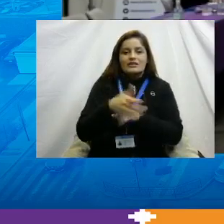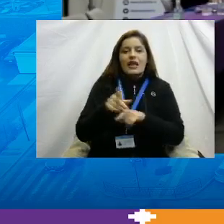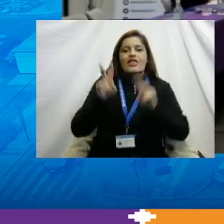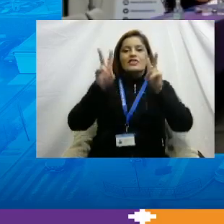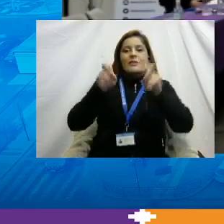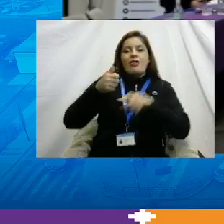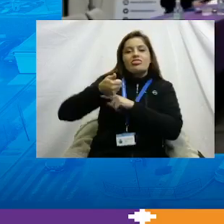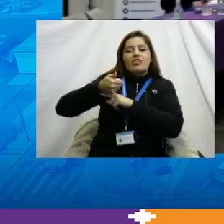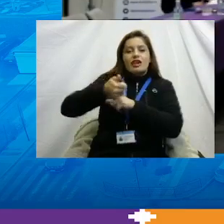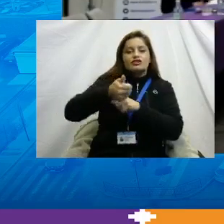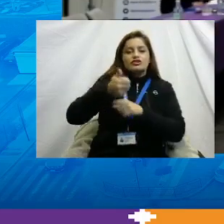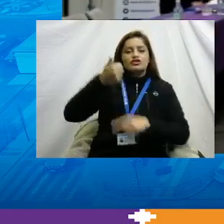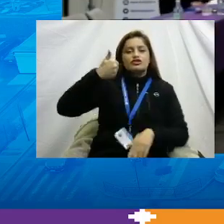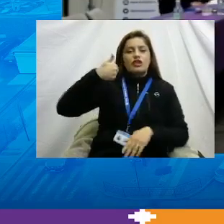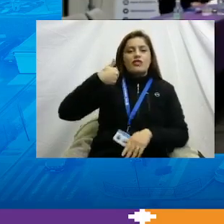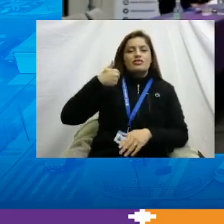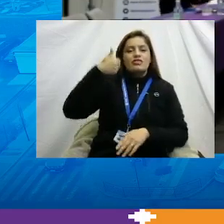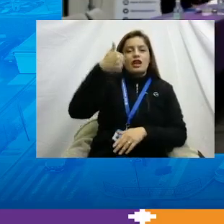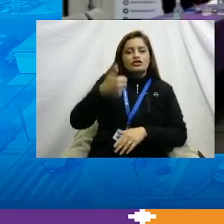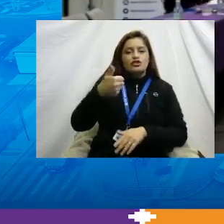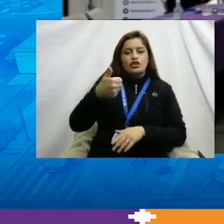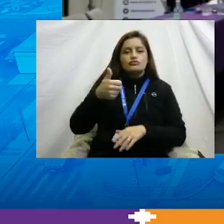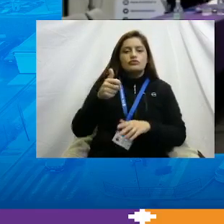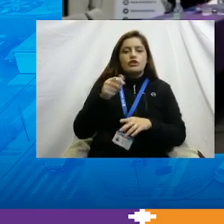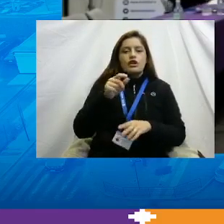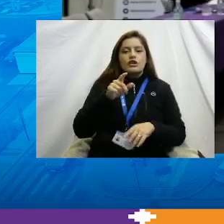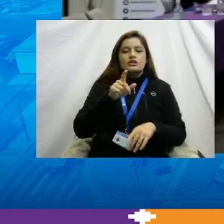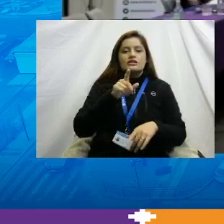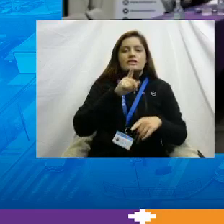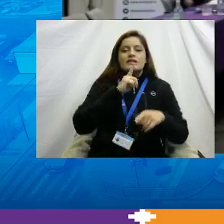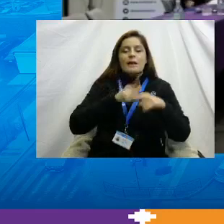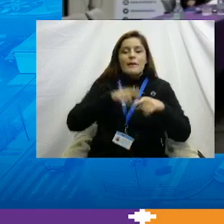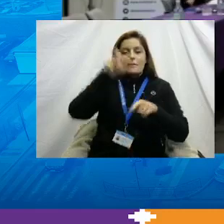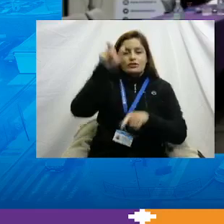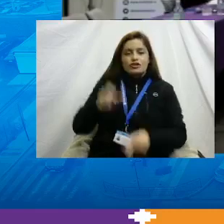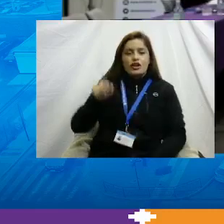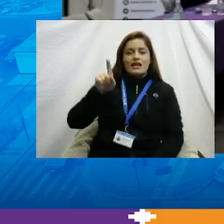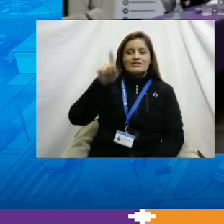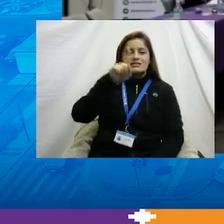Sergio Catalán Zúñiga. La alcaldesa, estamos con la correspondencia.